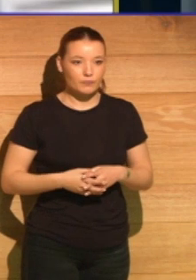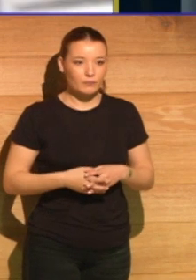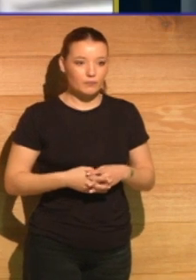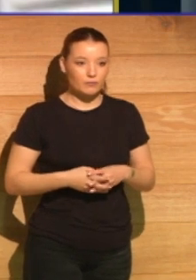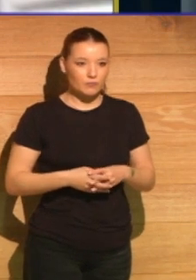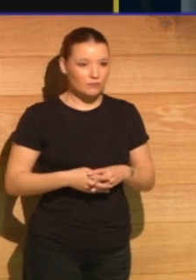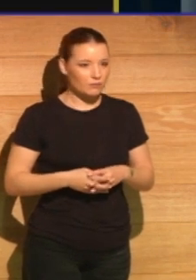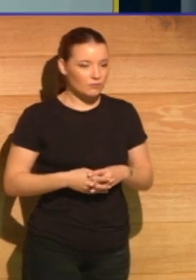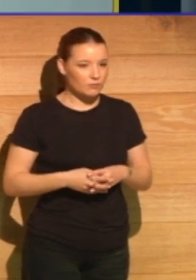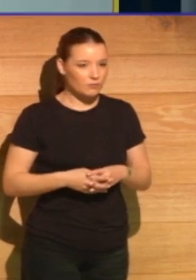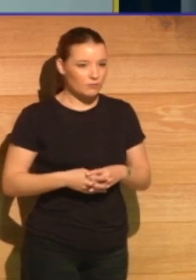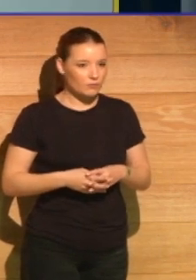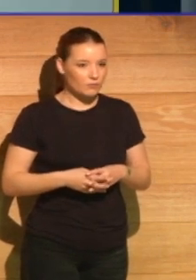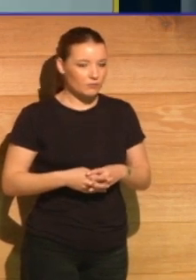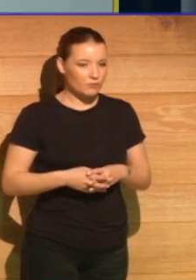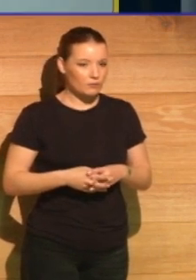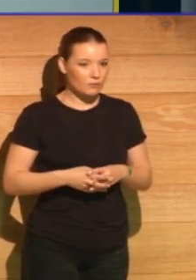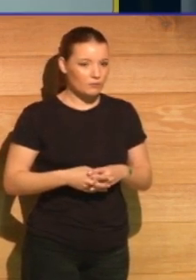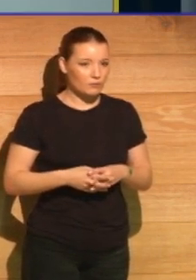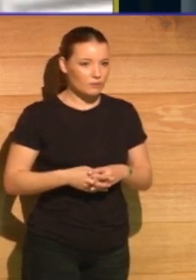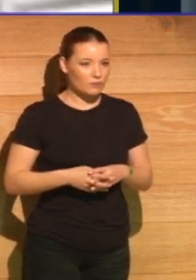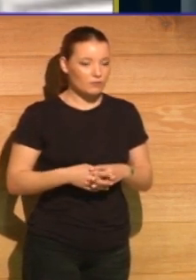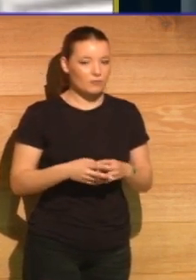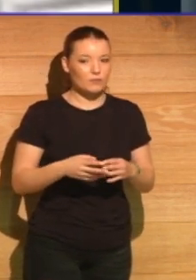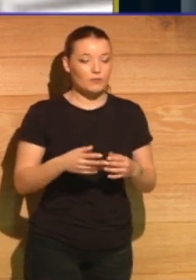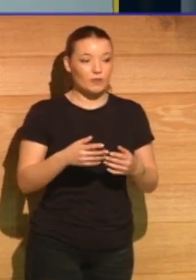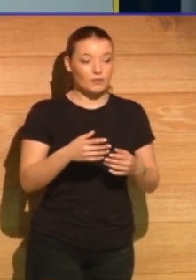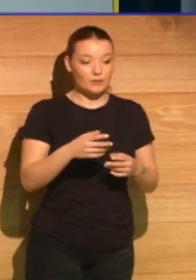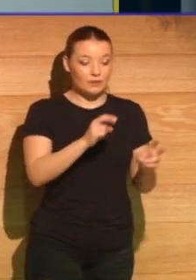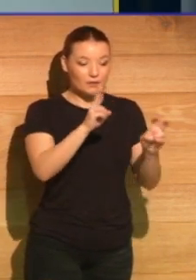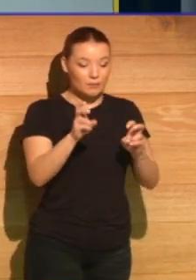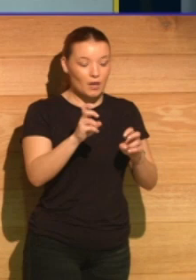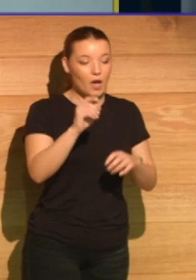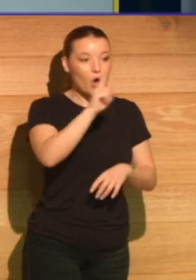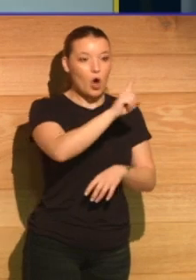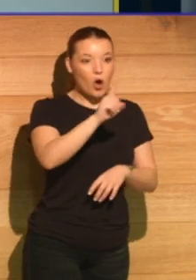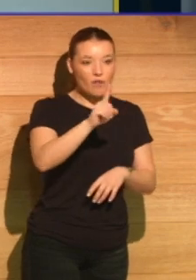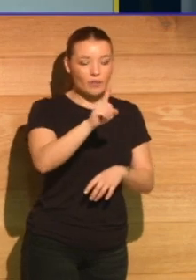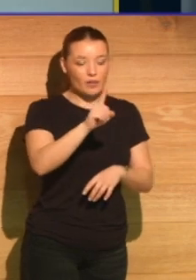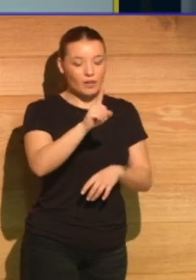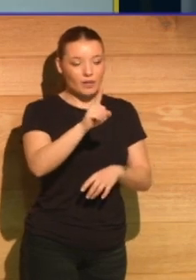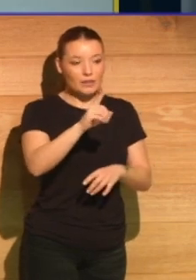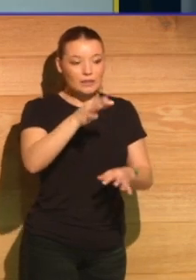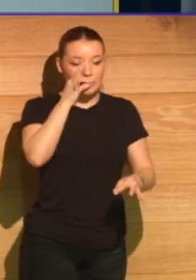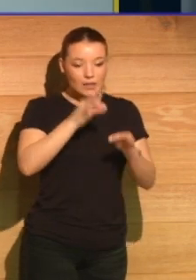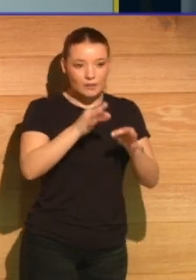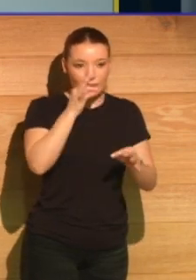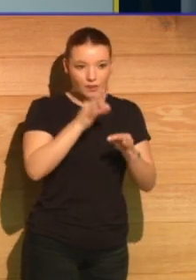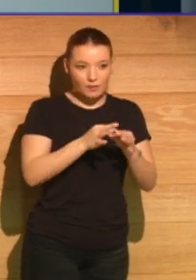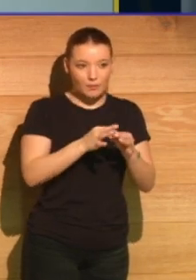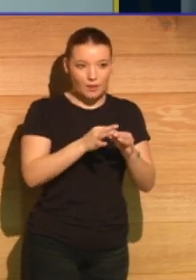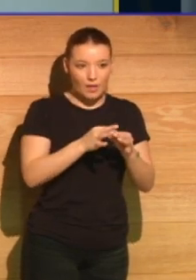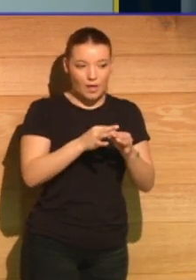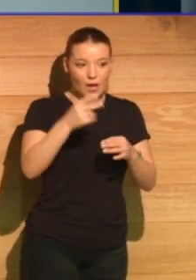Ya estamos en el proceso y que entonces el 11F fue aprobado, como bien sabes, por las Naciones